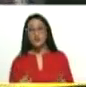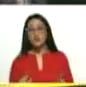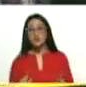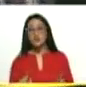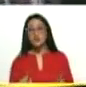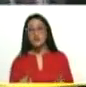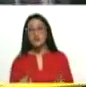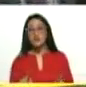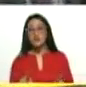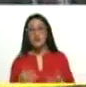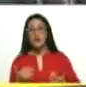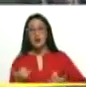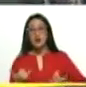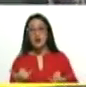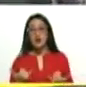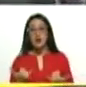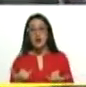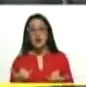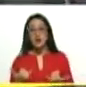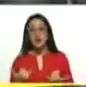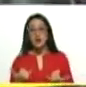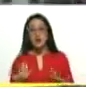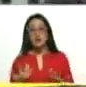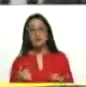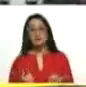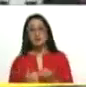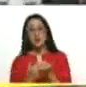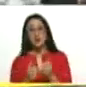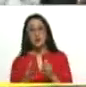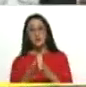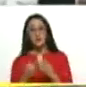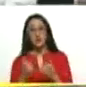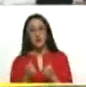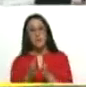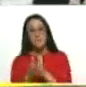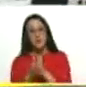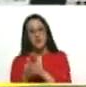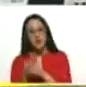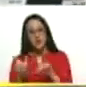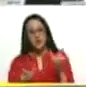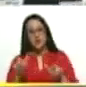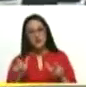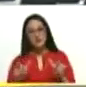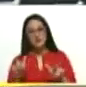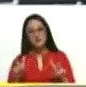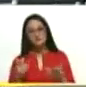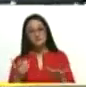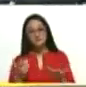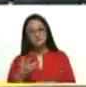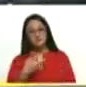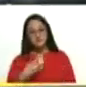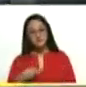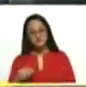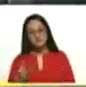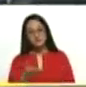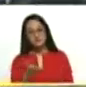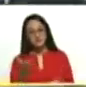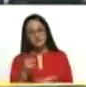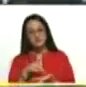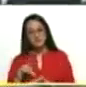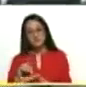vamos a también proporcionar el respaldo a todos los emprendedores. Estimado presidente y estimados